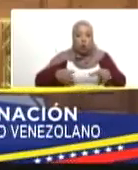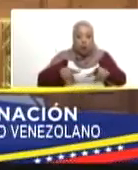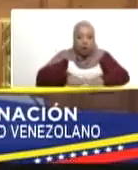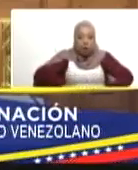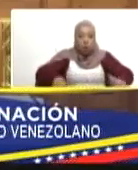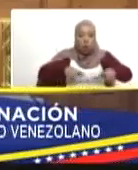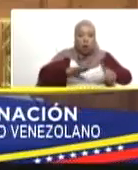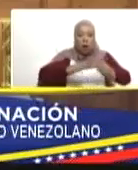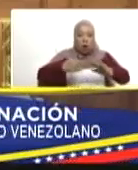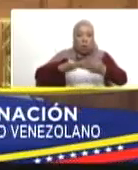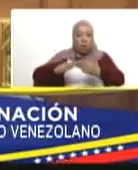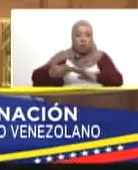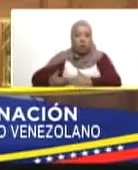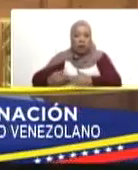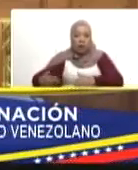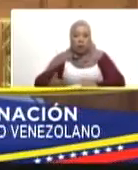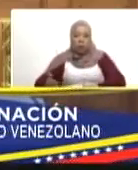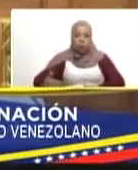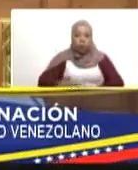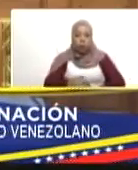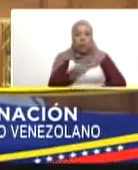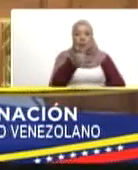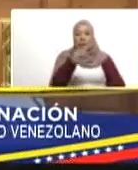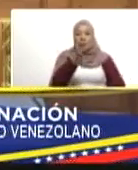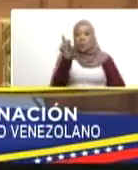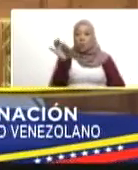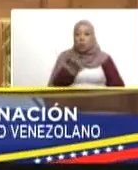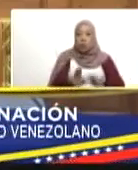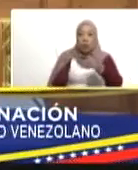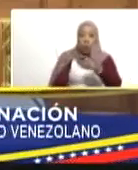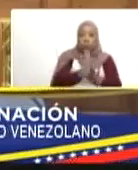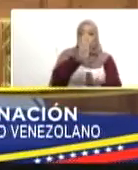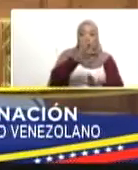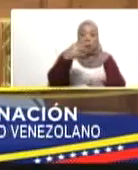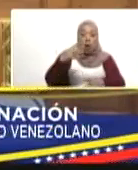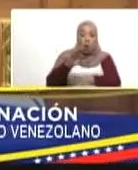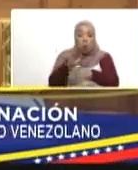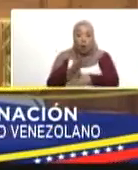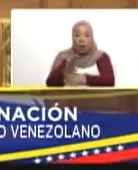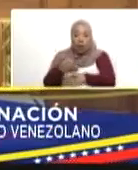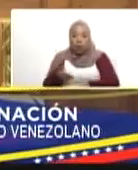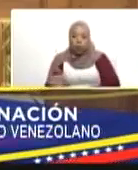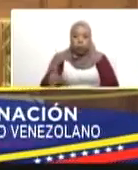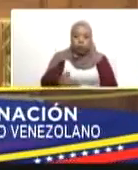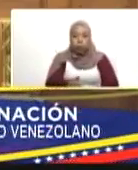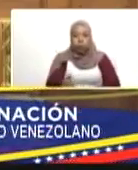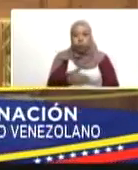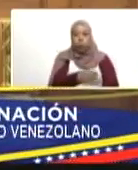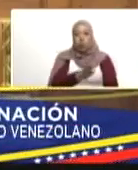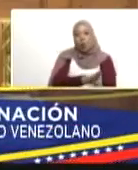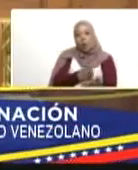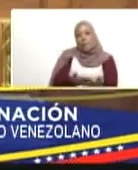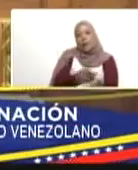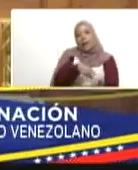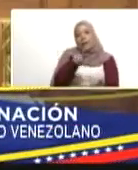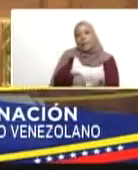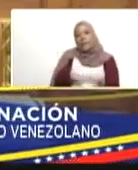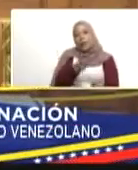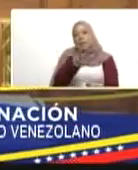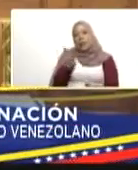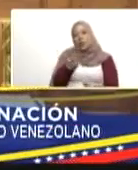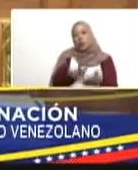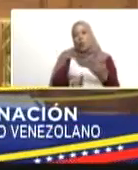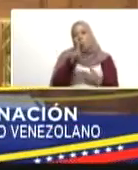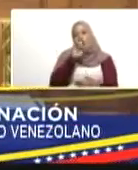crecimiento del 13 por en el crecimiento de la pesca en relación con el año 2022